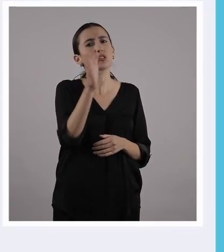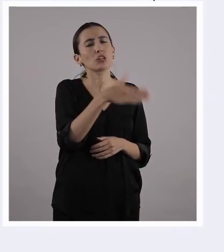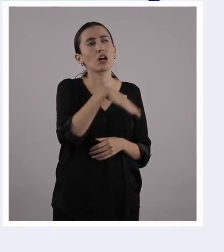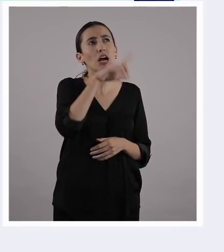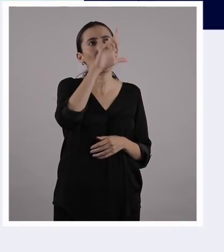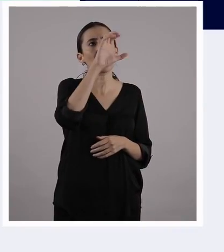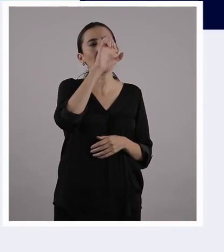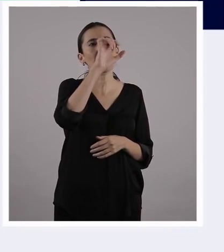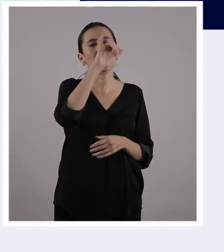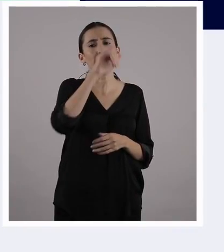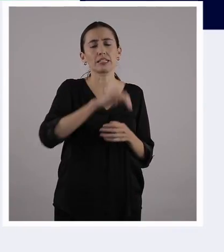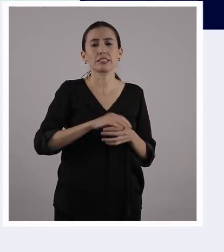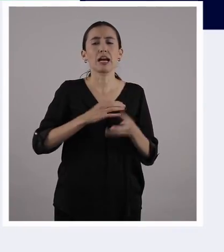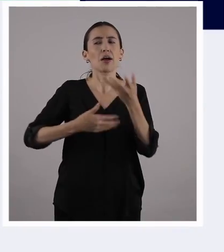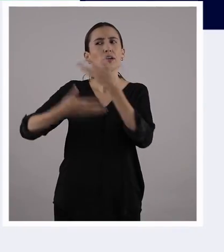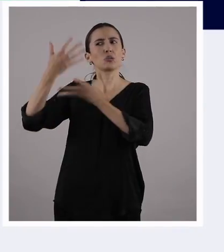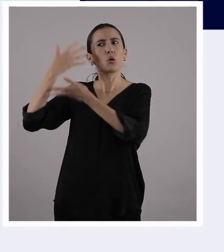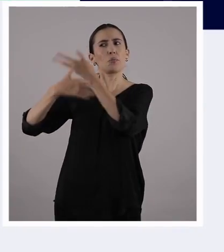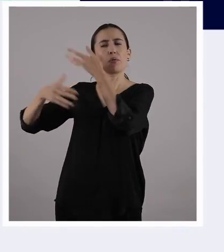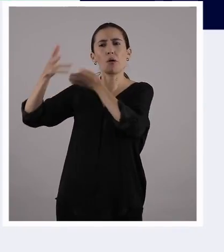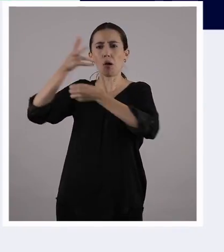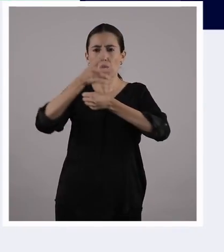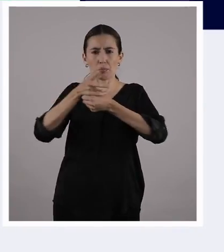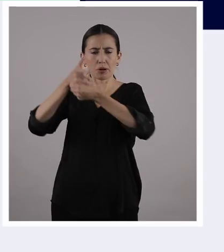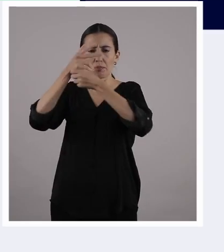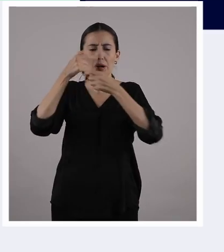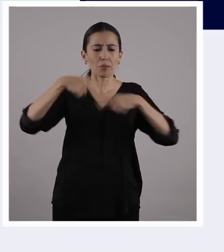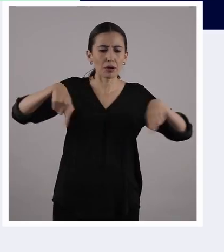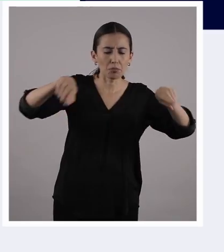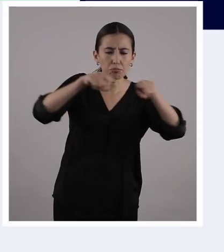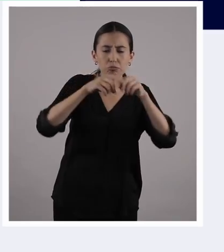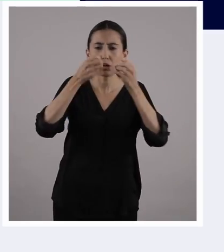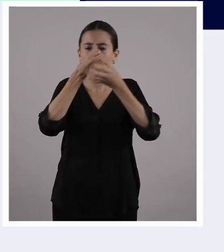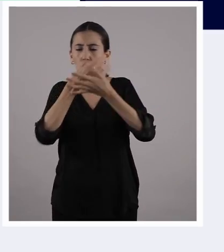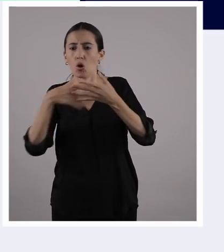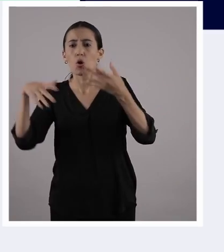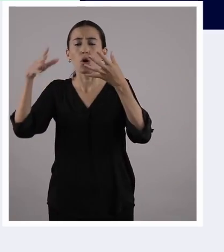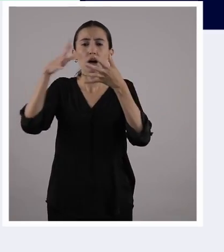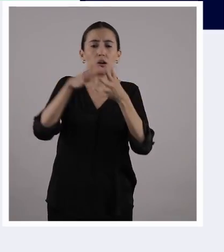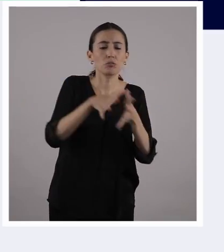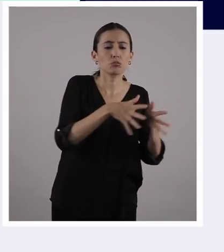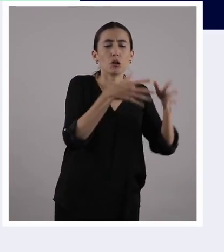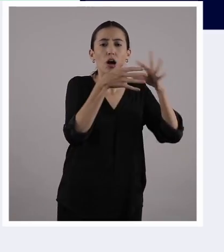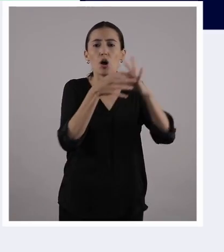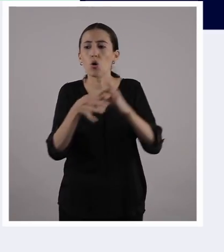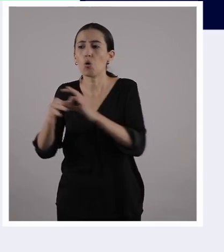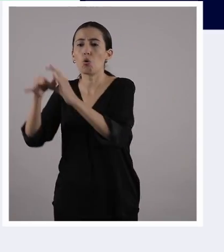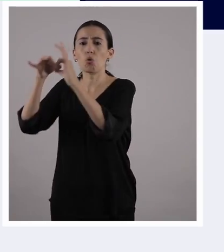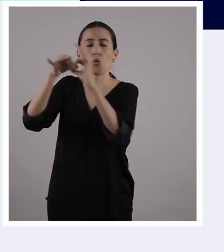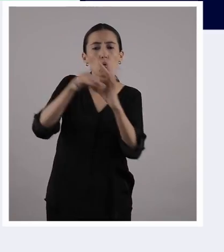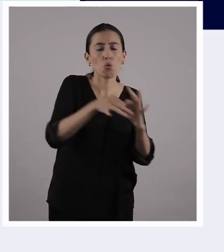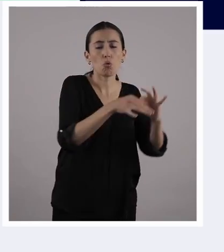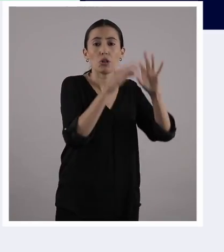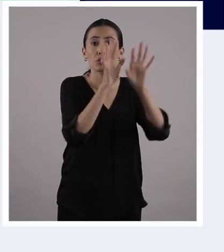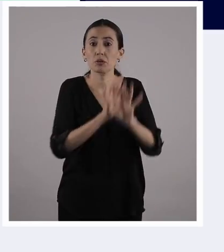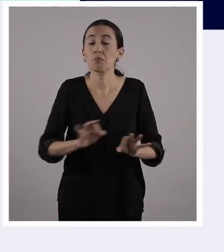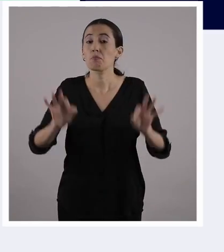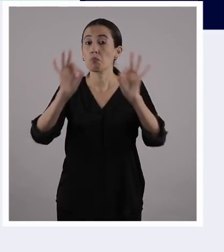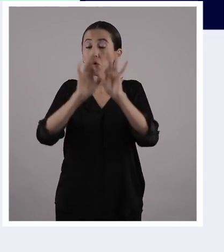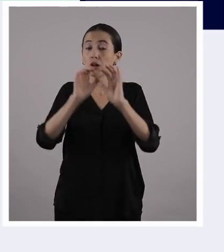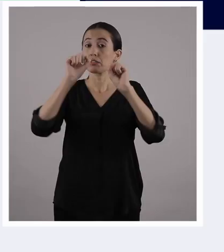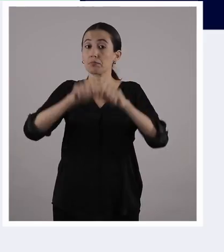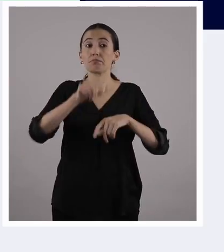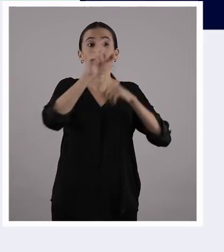leyendas? Los mitos y leyendas son narraciones maravillosas pertenecientes al género literario. Son importantes en la cultura